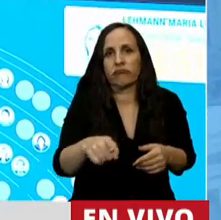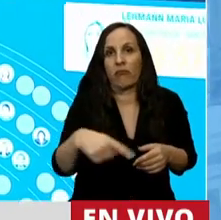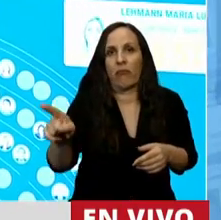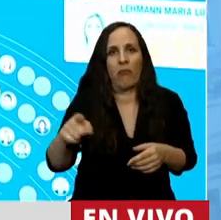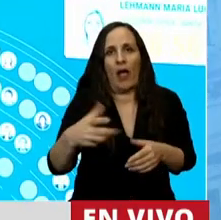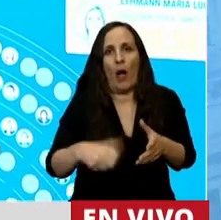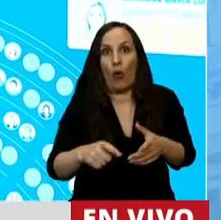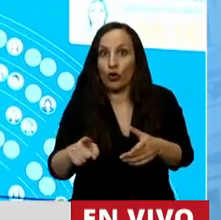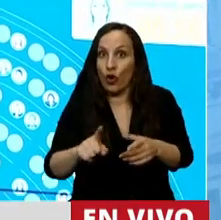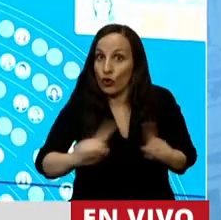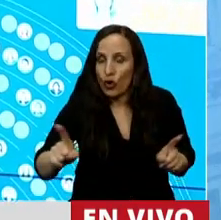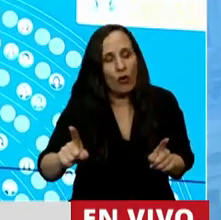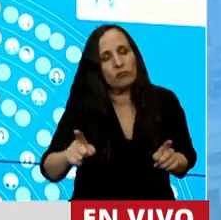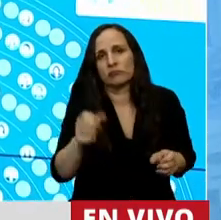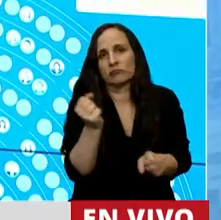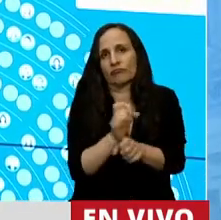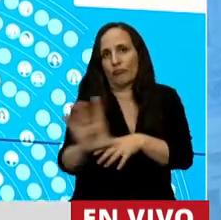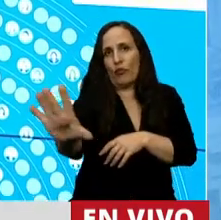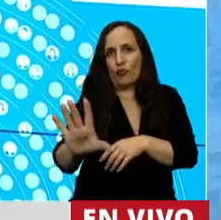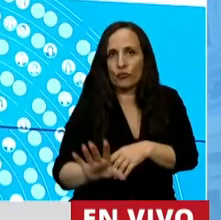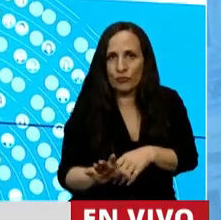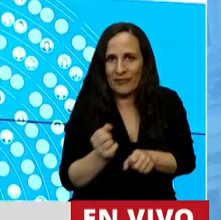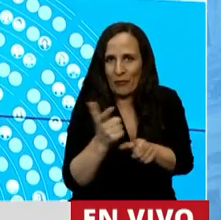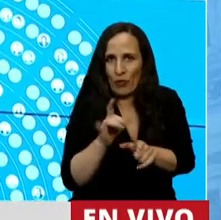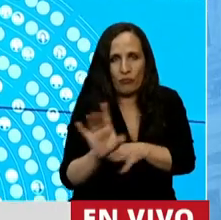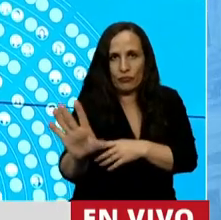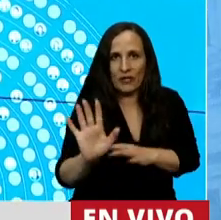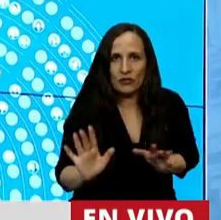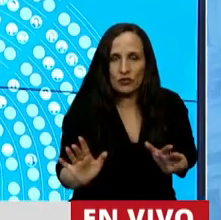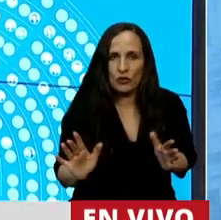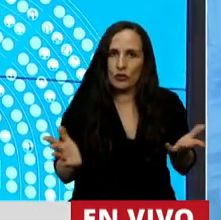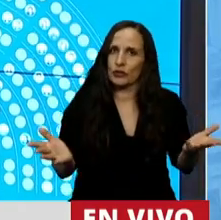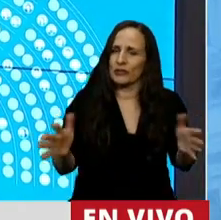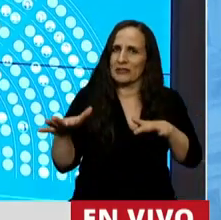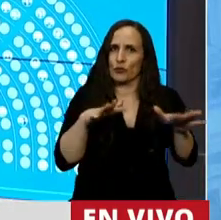trabajo. La verdad es que son cosas muy graves la puerta que estamos abriendo.